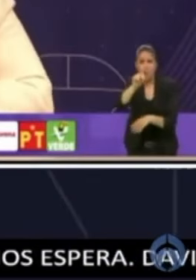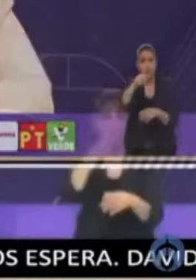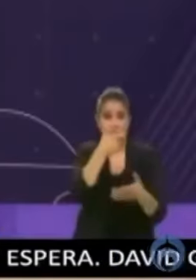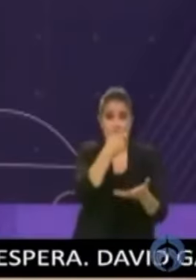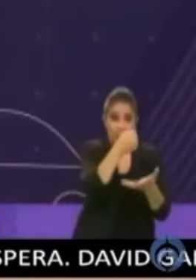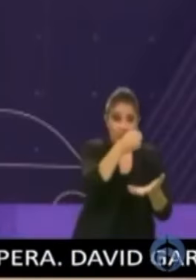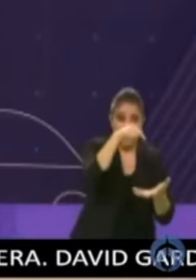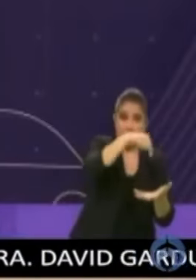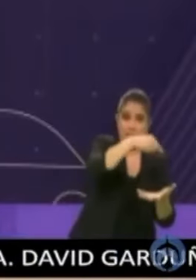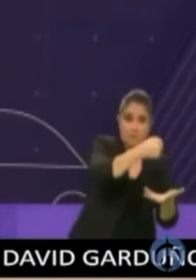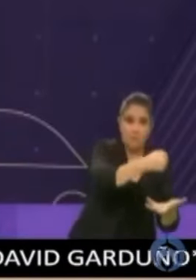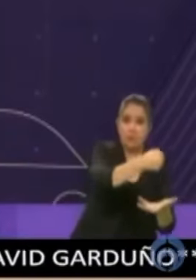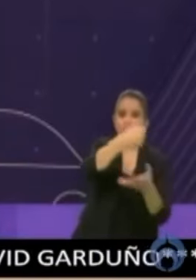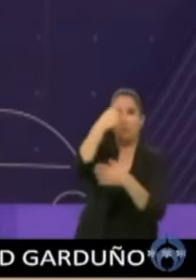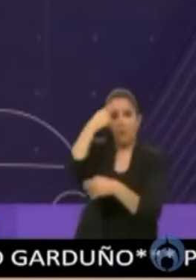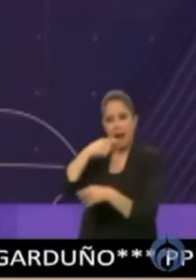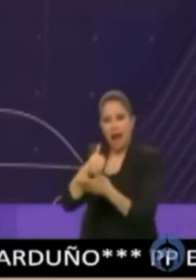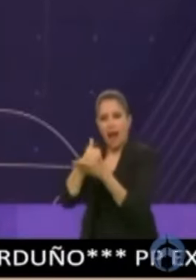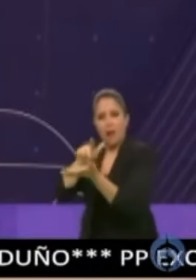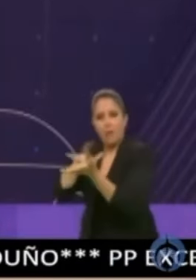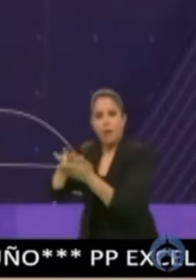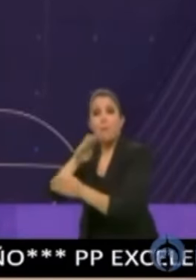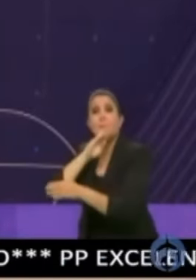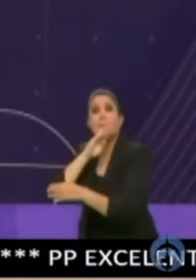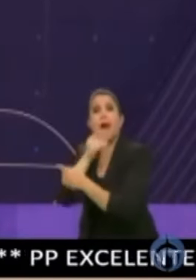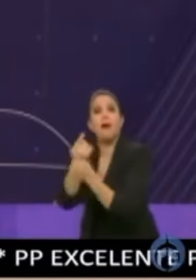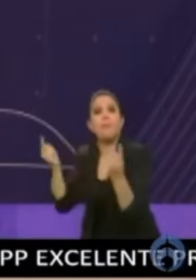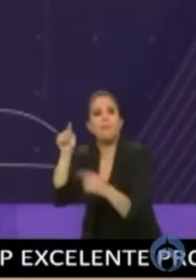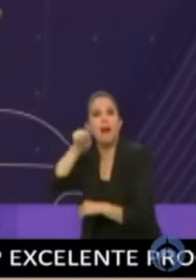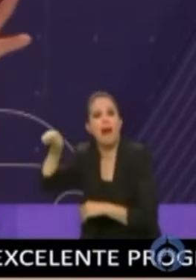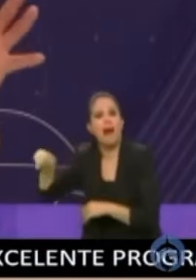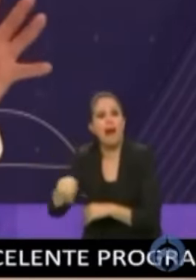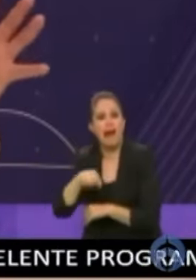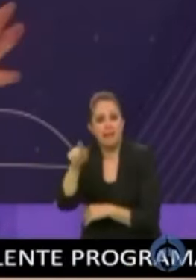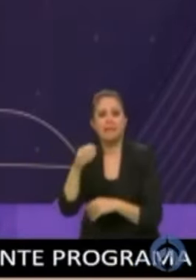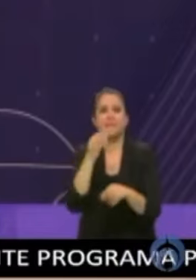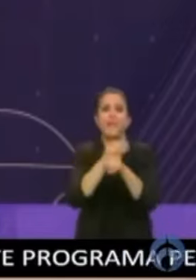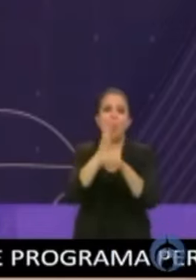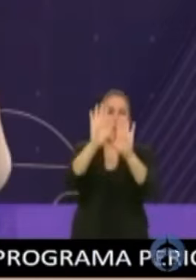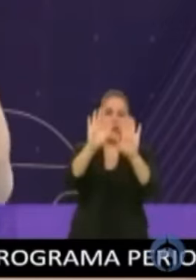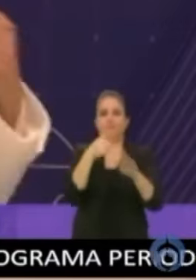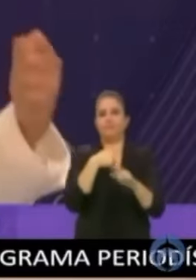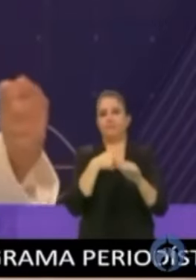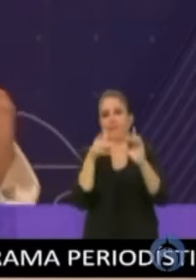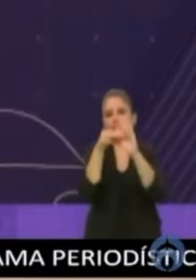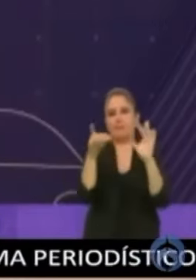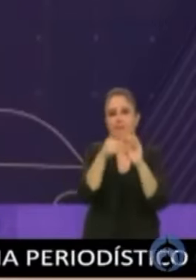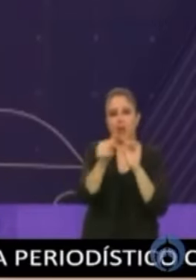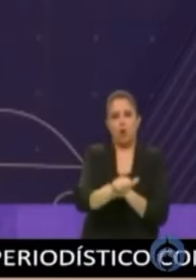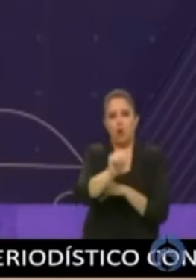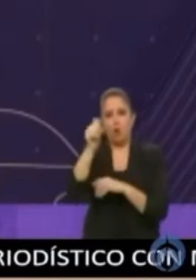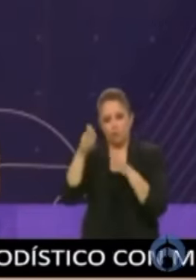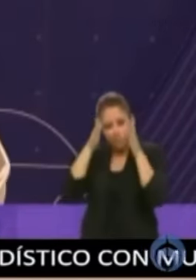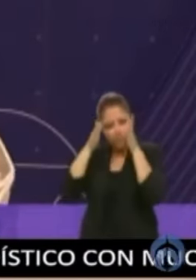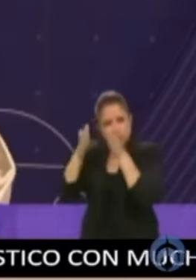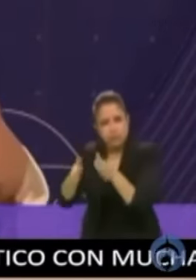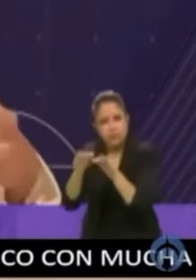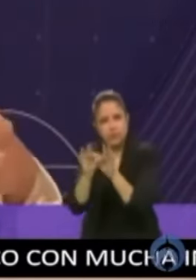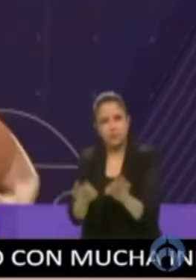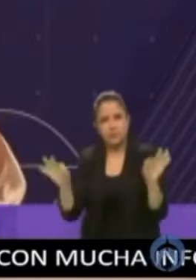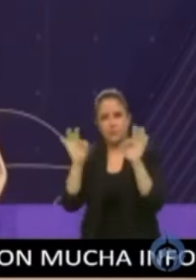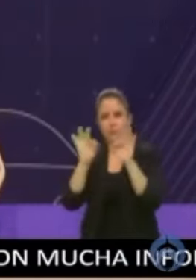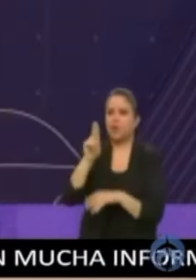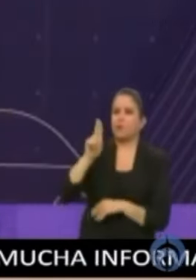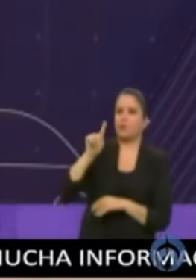directamente. Sí, estuviste muy, muy, muy activa en las redes sociales anoche. Te estábamos siguiendo, te seguimos. En